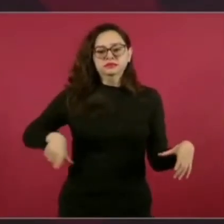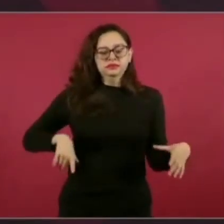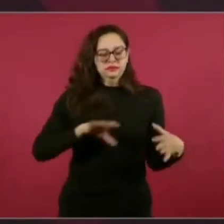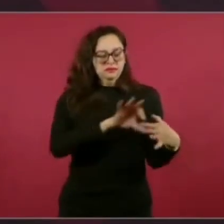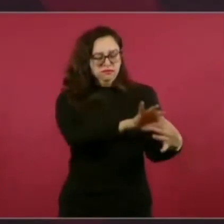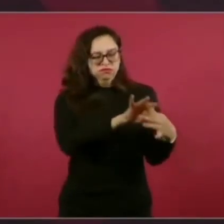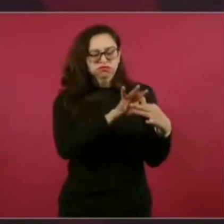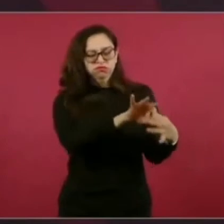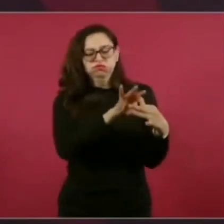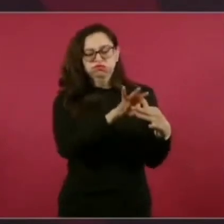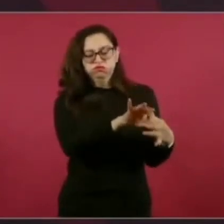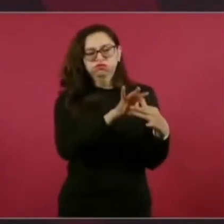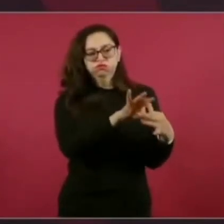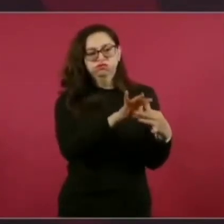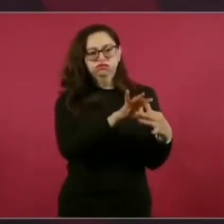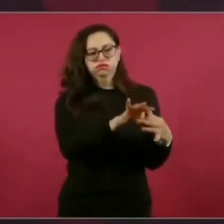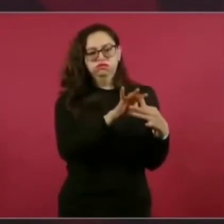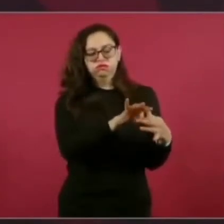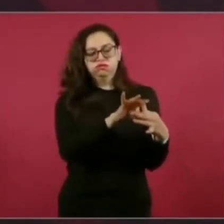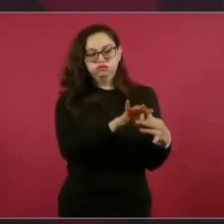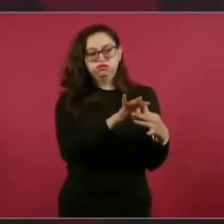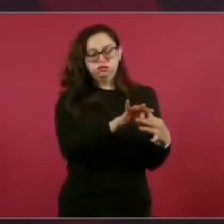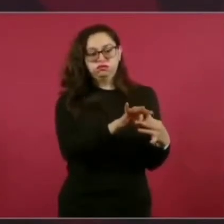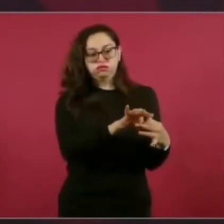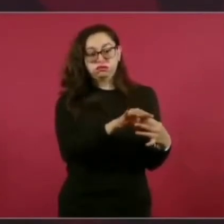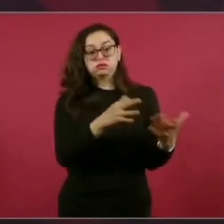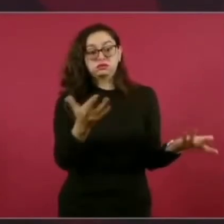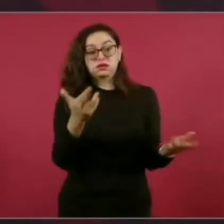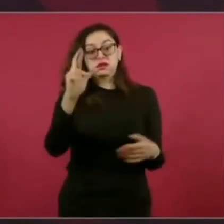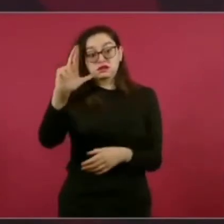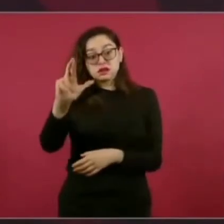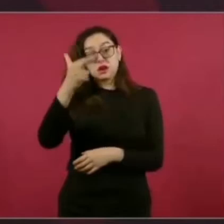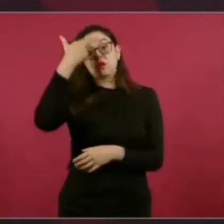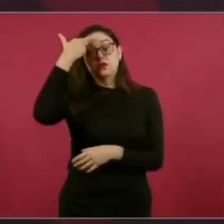los medios, la mayoría. Acuérdense